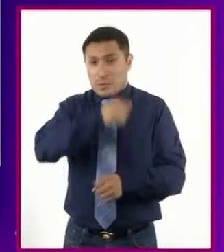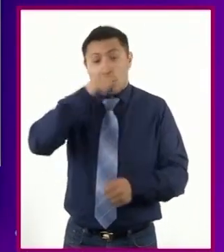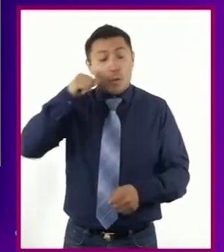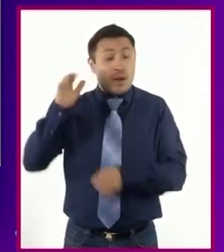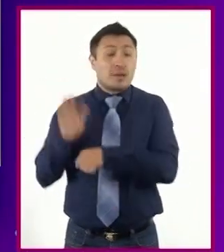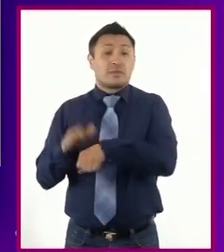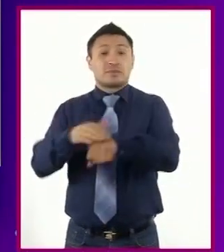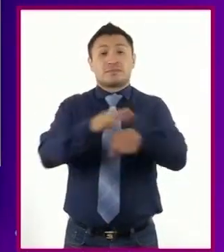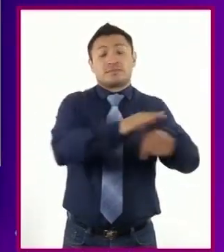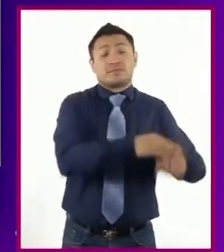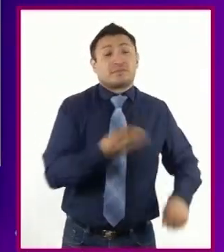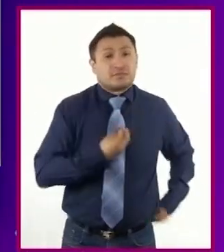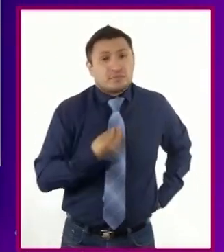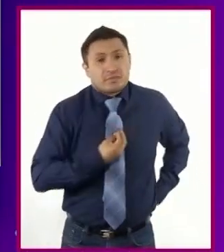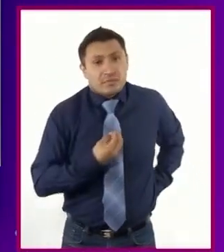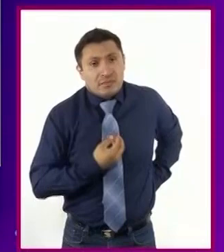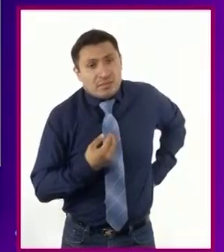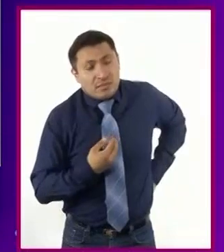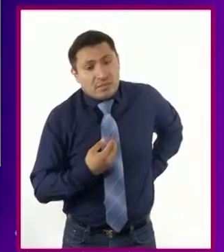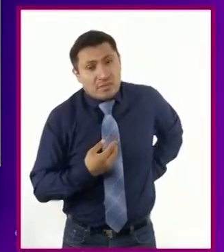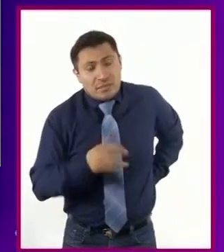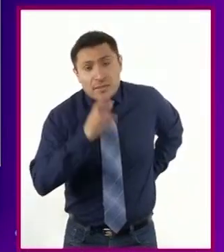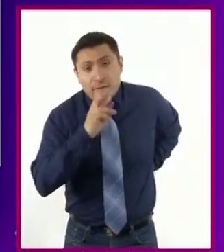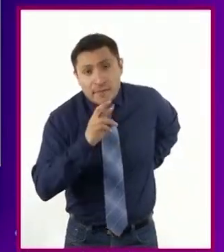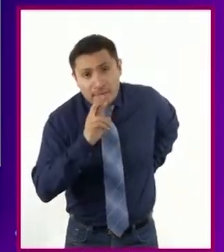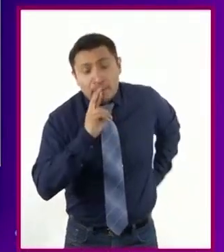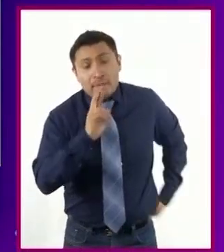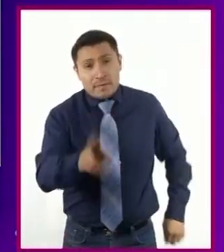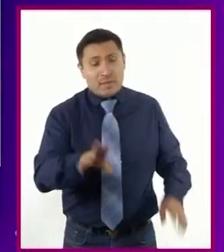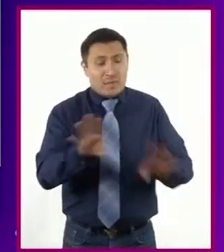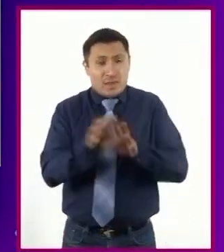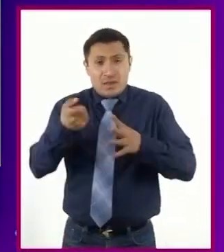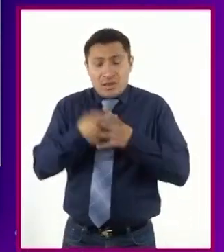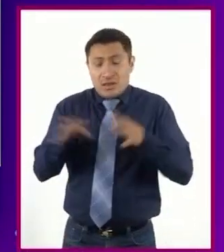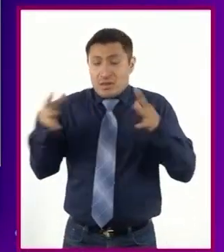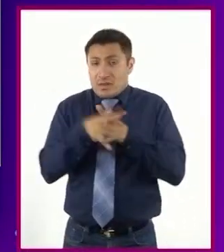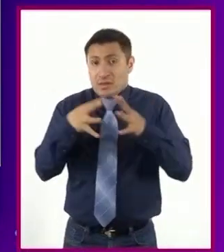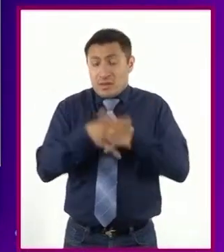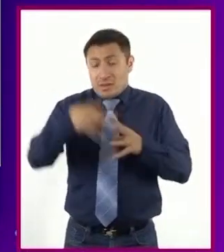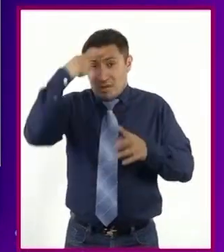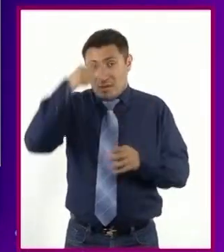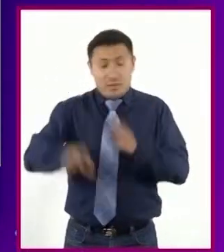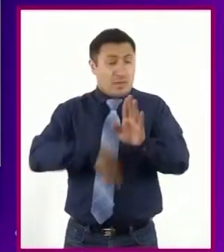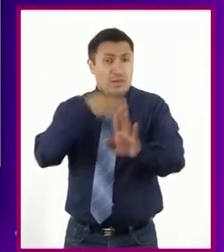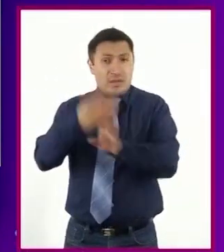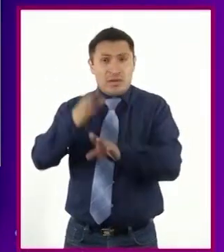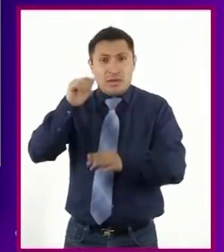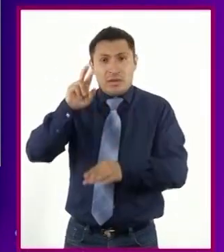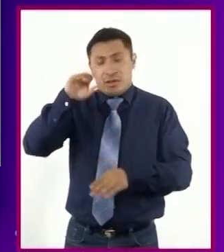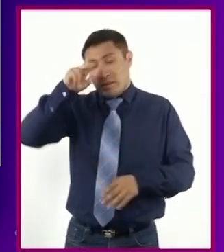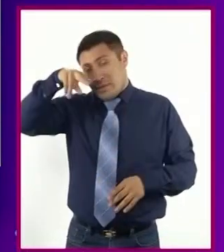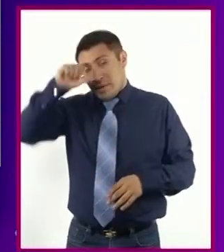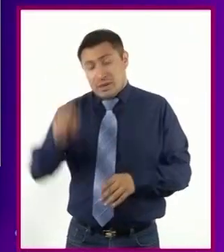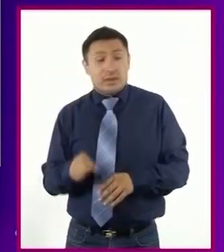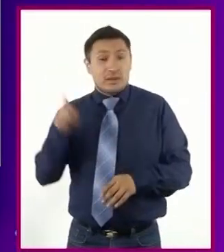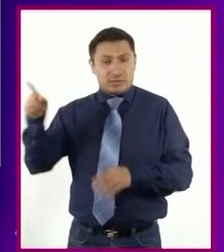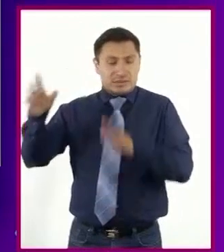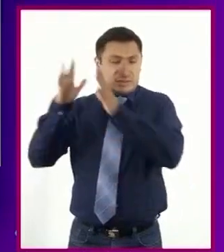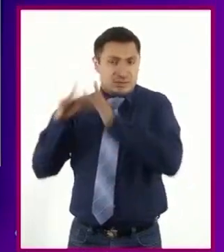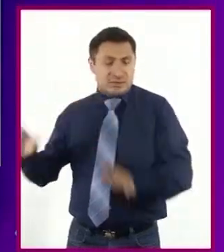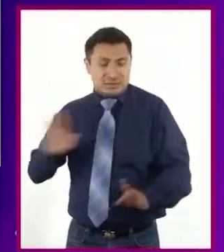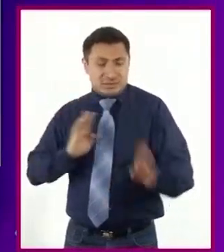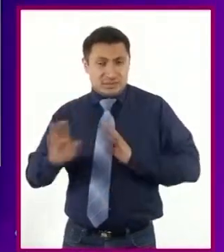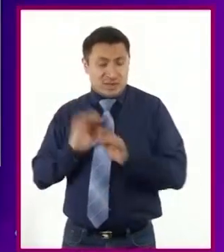un llamado a la resistencia popular y como respuesta se iniciaron guerrillas para atacar a las caravanas de suministro del ejército